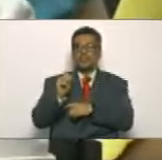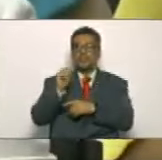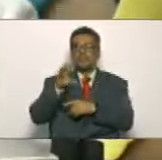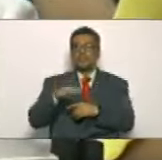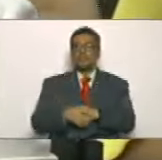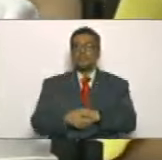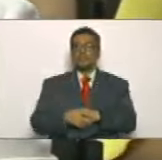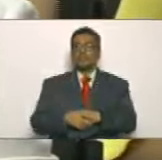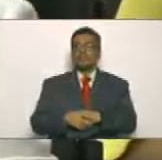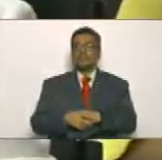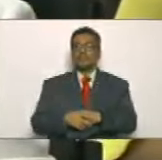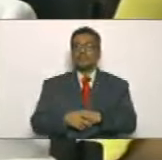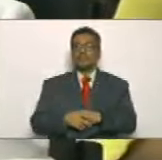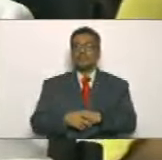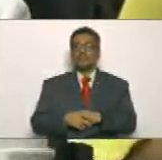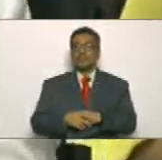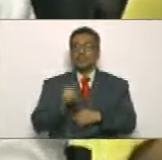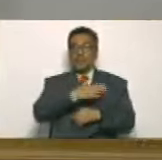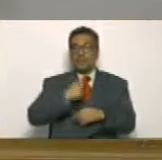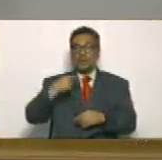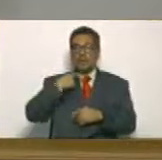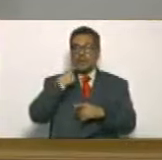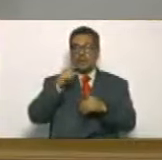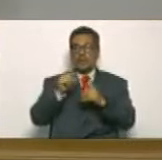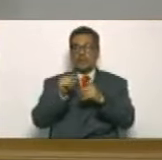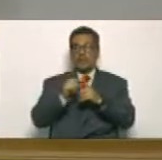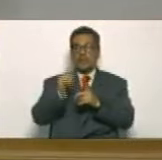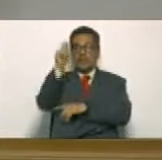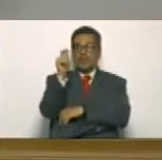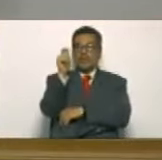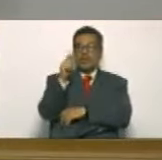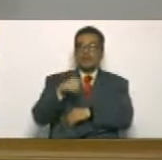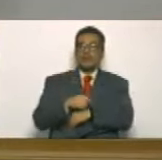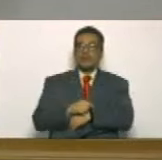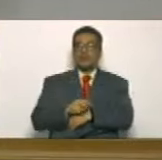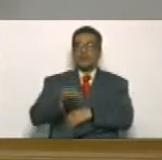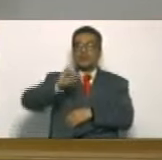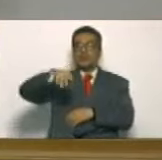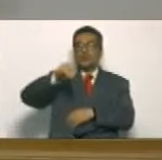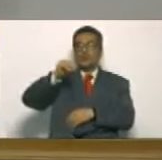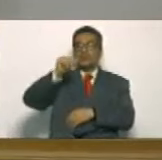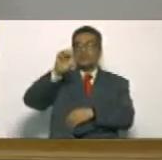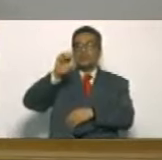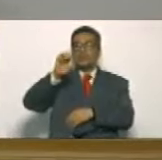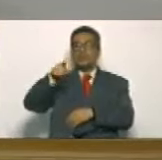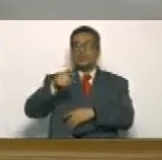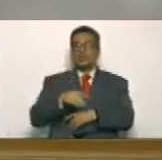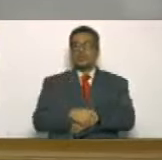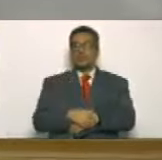sesión. Quiero dejar en el derecho de palabra al diputado José Gregorio Colmenares.